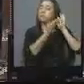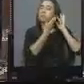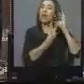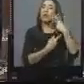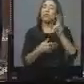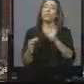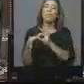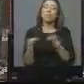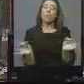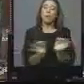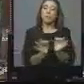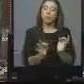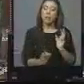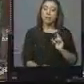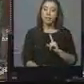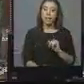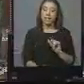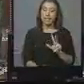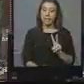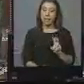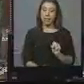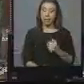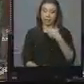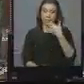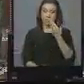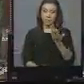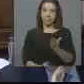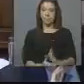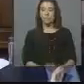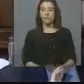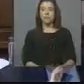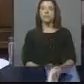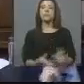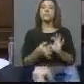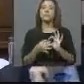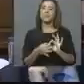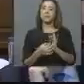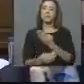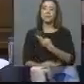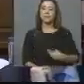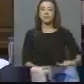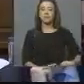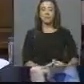sus argumentaciones. Señor Silva tiene la palabra. Gracias, presidente.